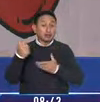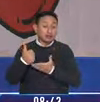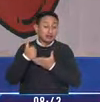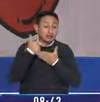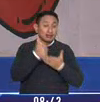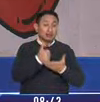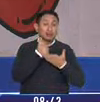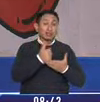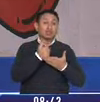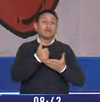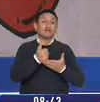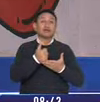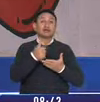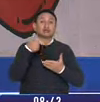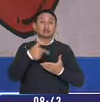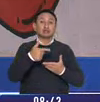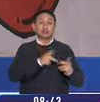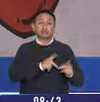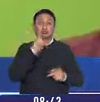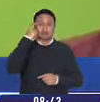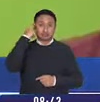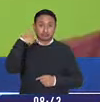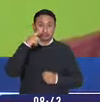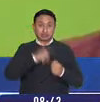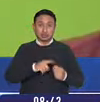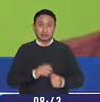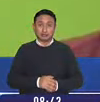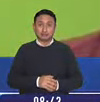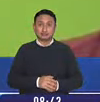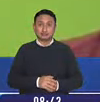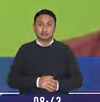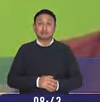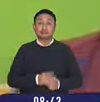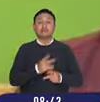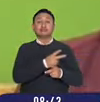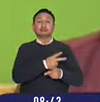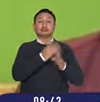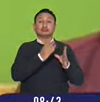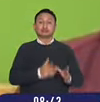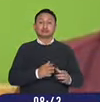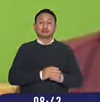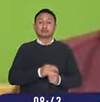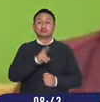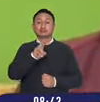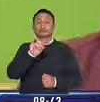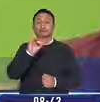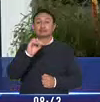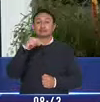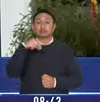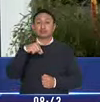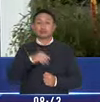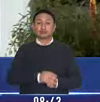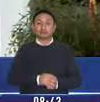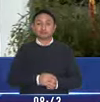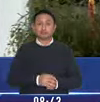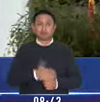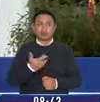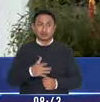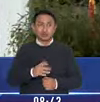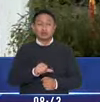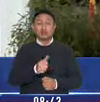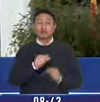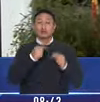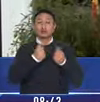el término de nuestro plan de gobierno para Quito. Andrés Campaña, concejal electo por la Alianza UIO, señala que ha hecho ya un llamado a